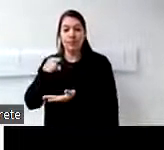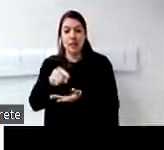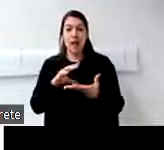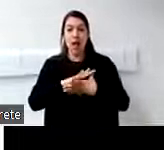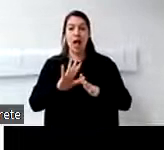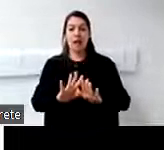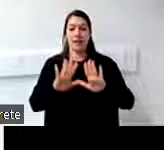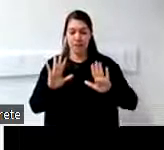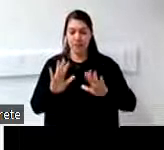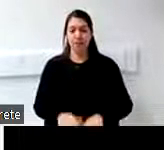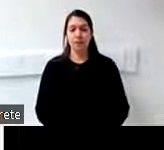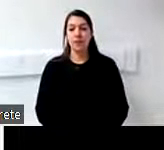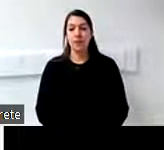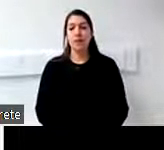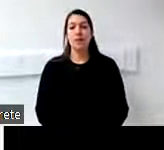mecanismo.